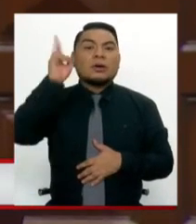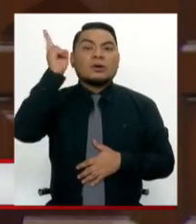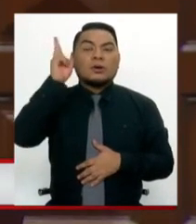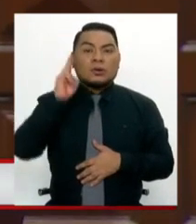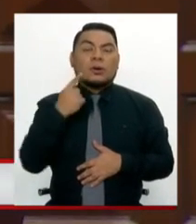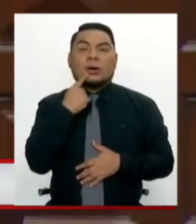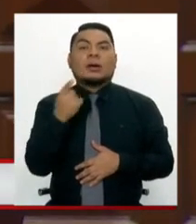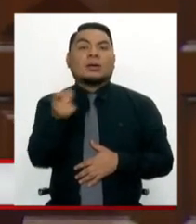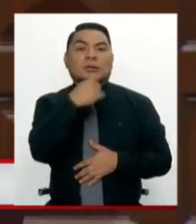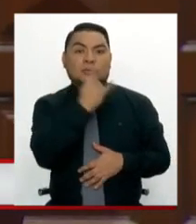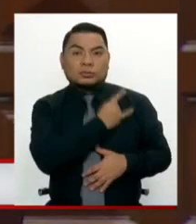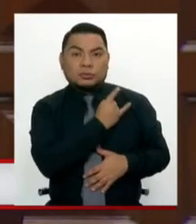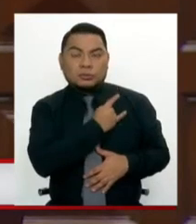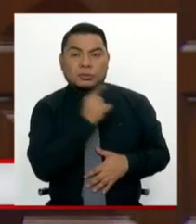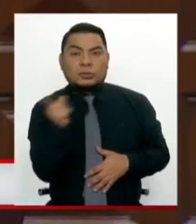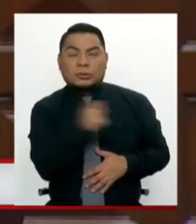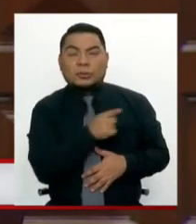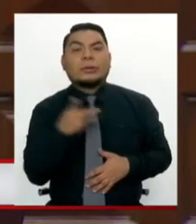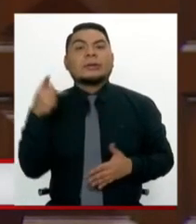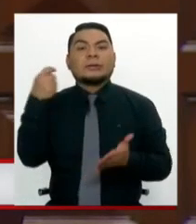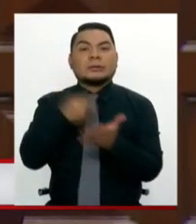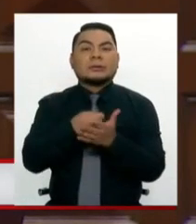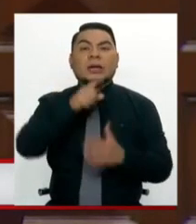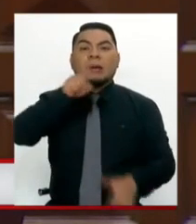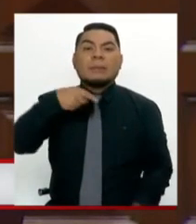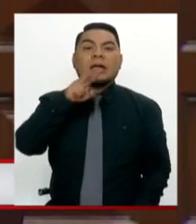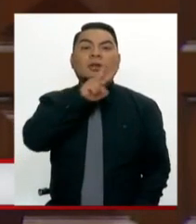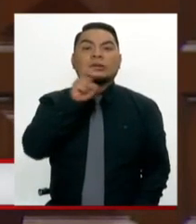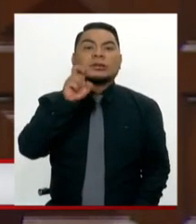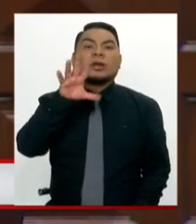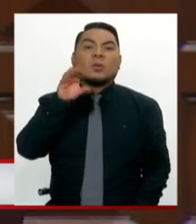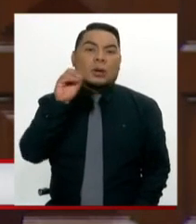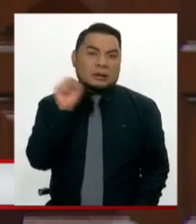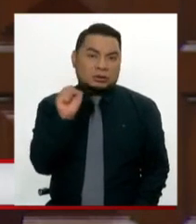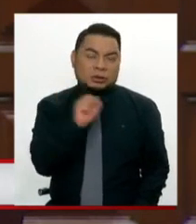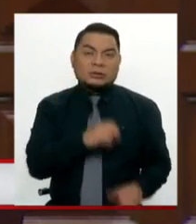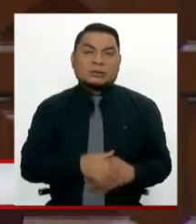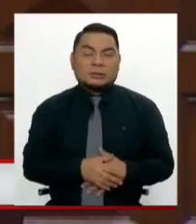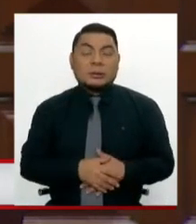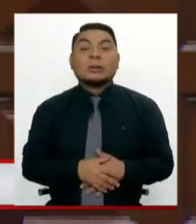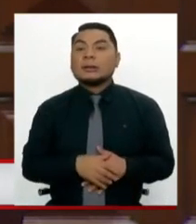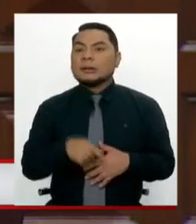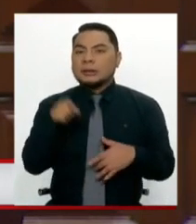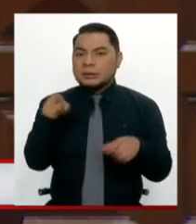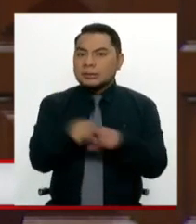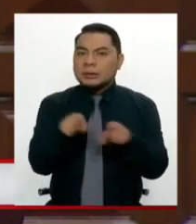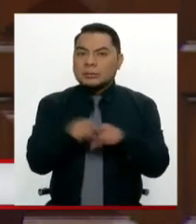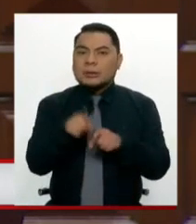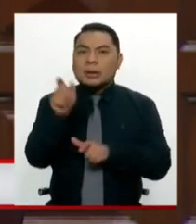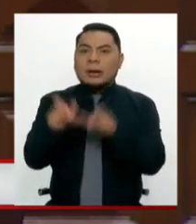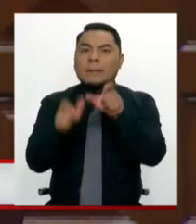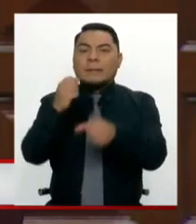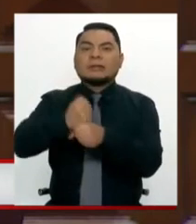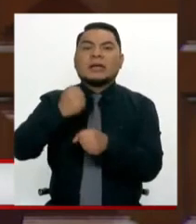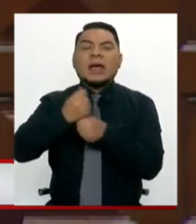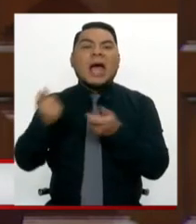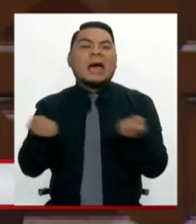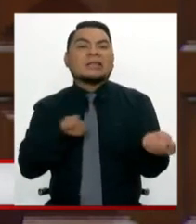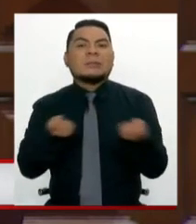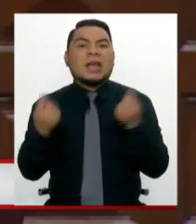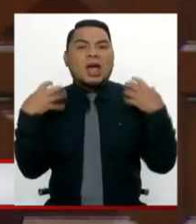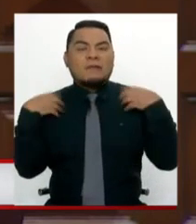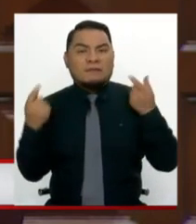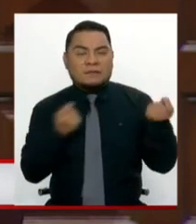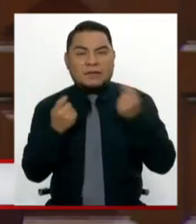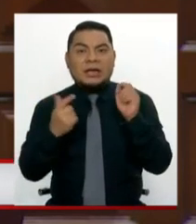educación superior recibirán 1.250 soles. Asimismo, al personal administrativo